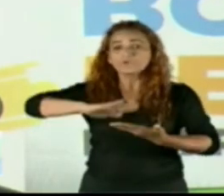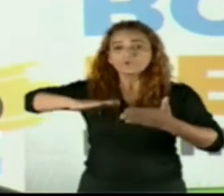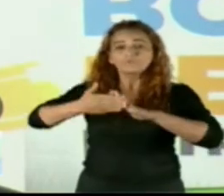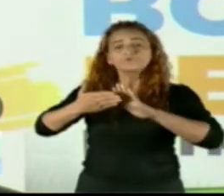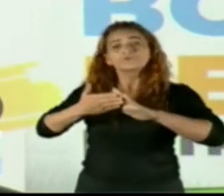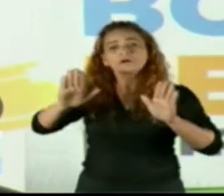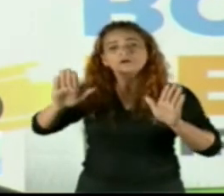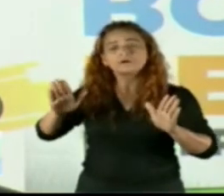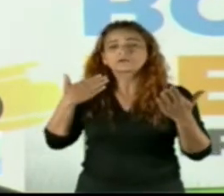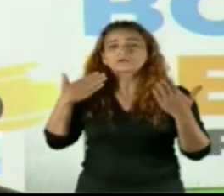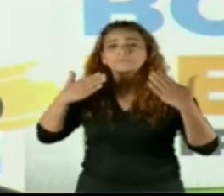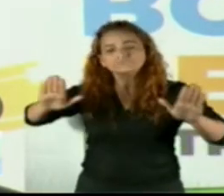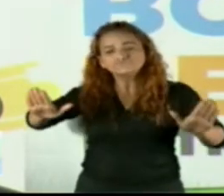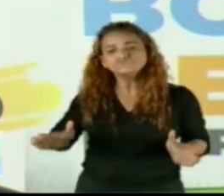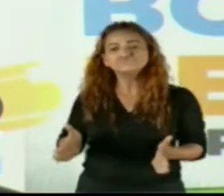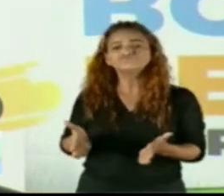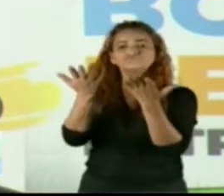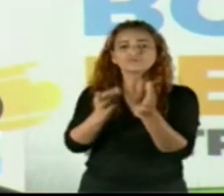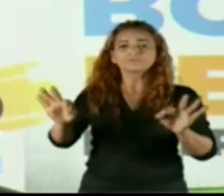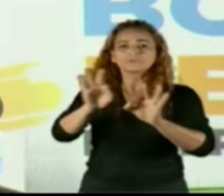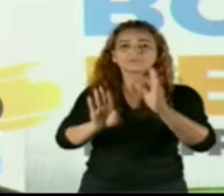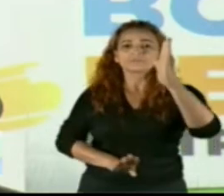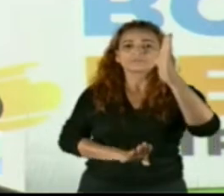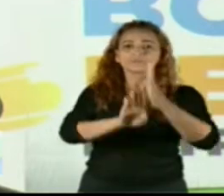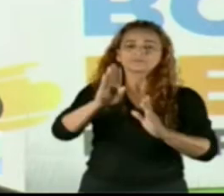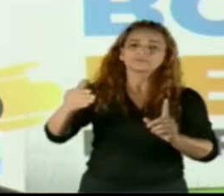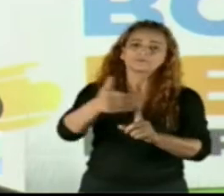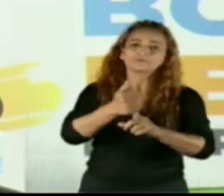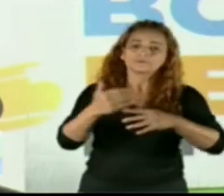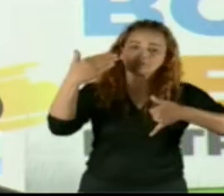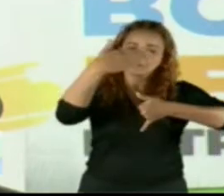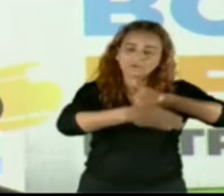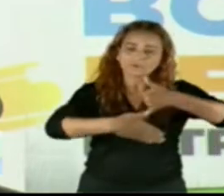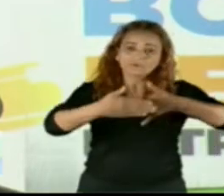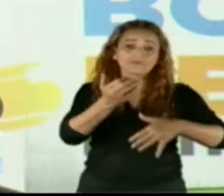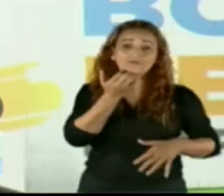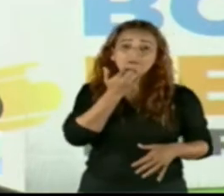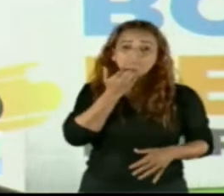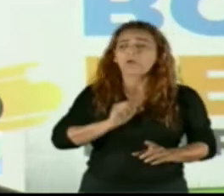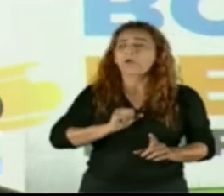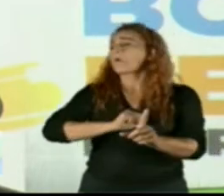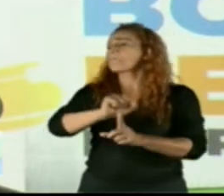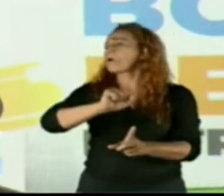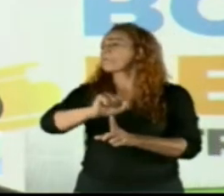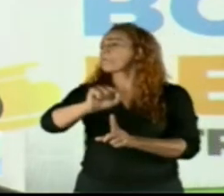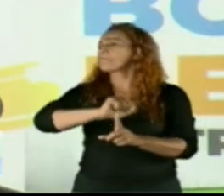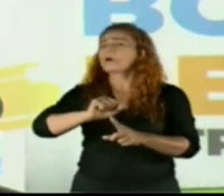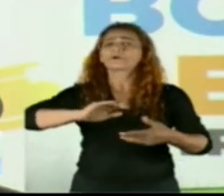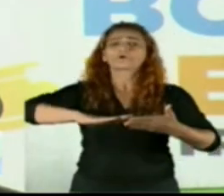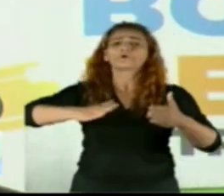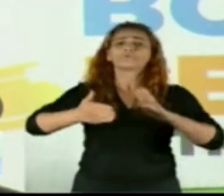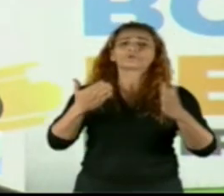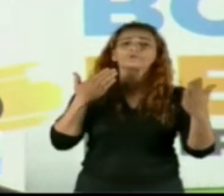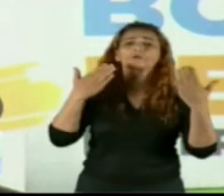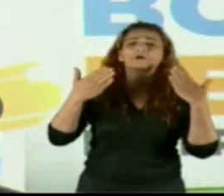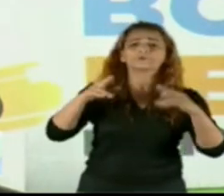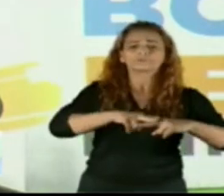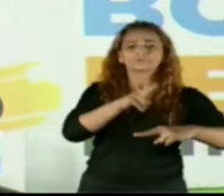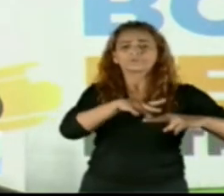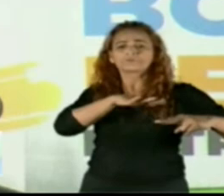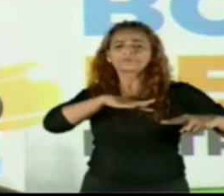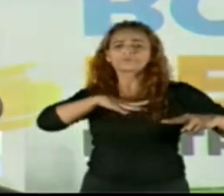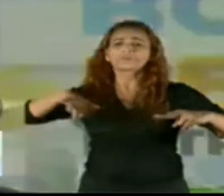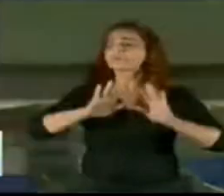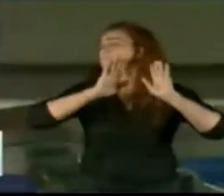el crecimiento para que haya un verdadero desarrollo en este país. Y nosotros desconocemos los campesinos, el ambiente, y